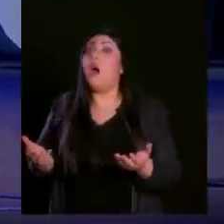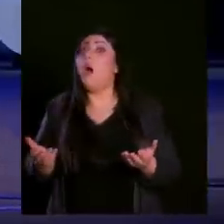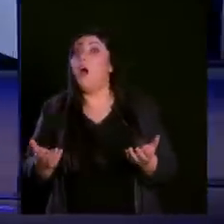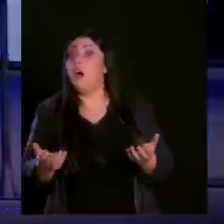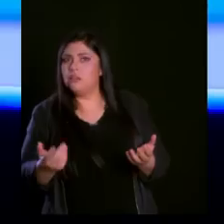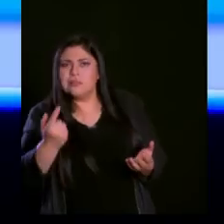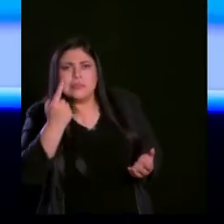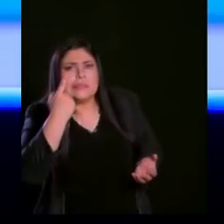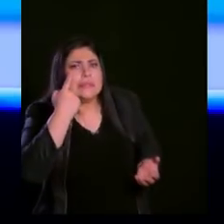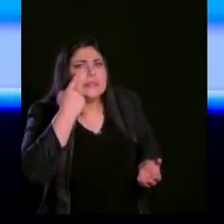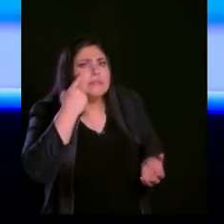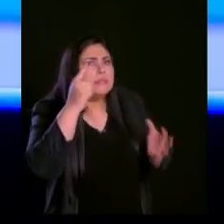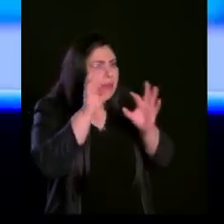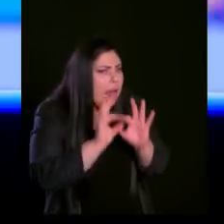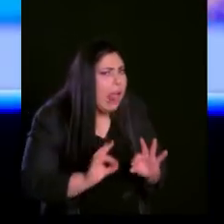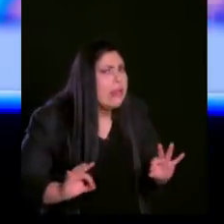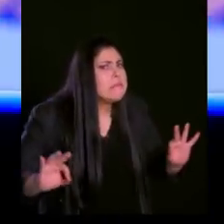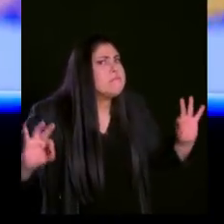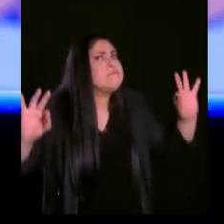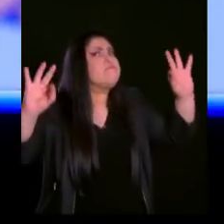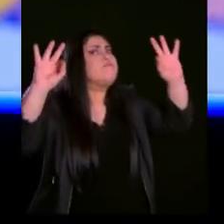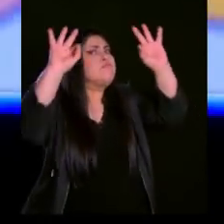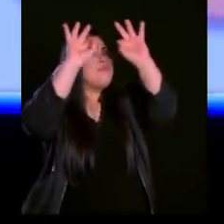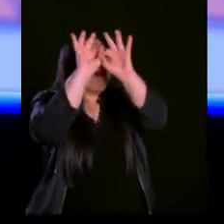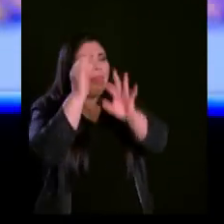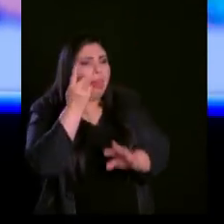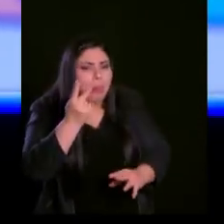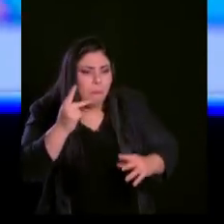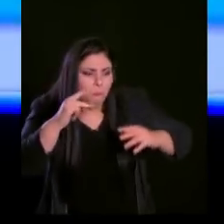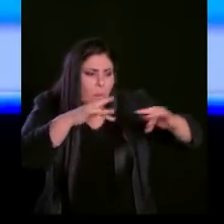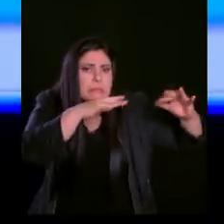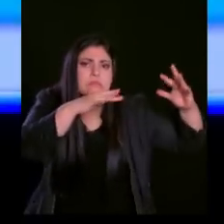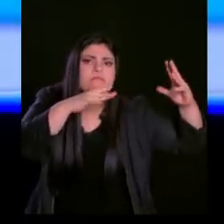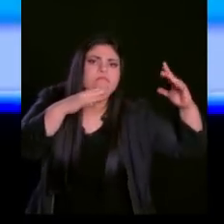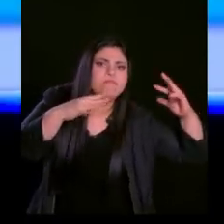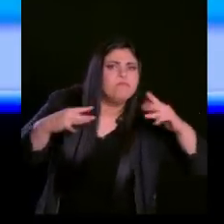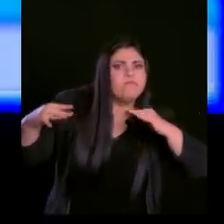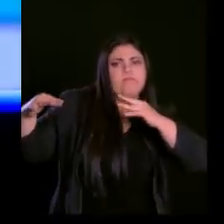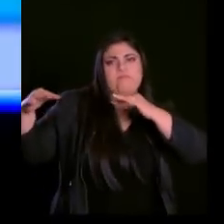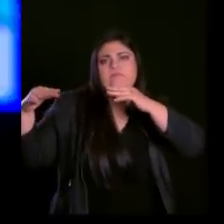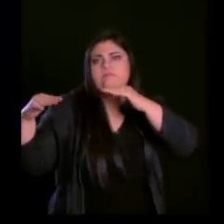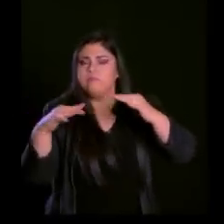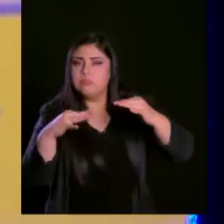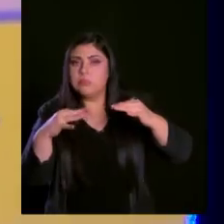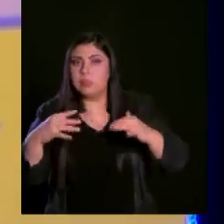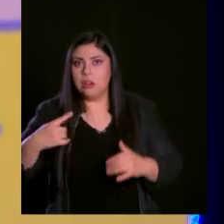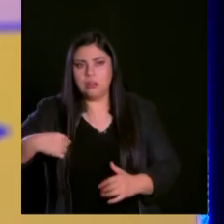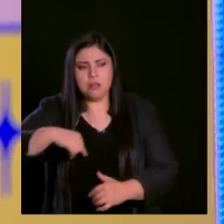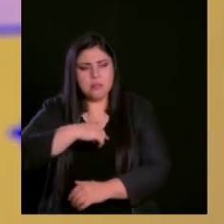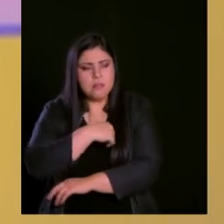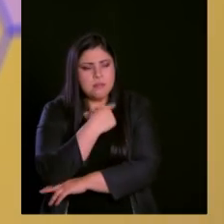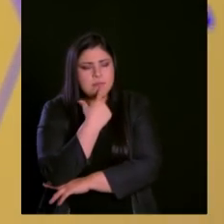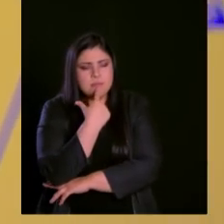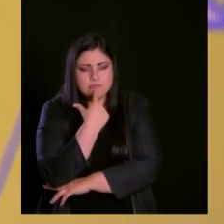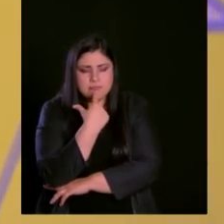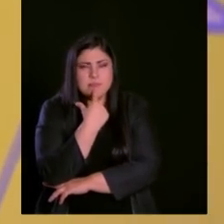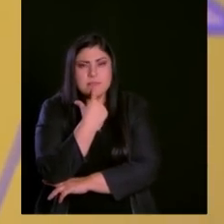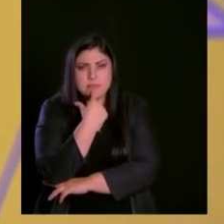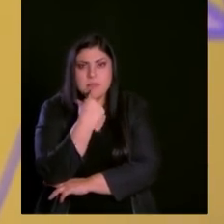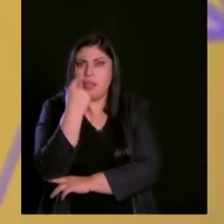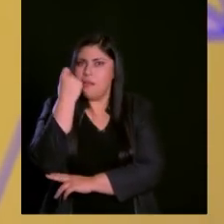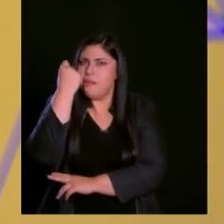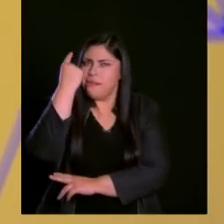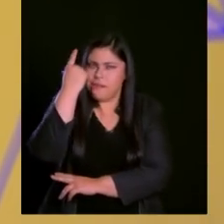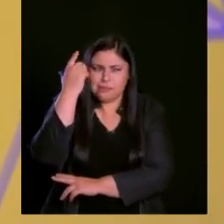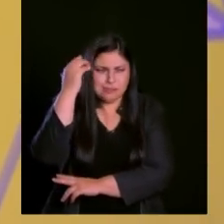esta palabra que le quiero mencionar Y por qué hablo de batalla porque una de las cosas que tenemos que entender en el reino de los cielos y en el